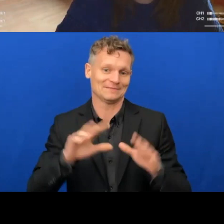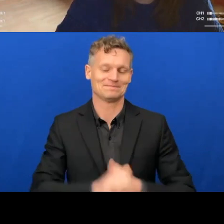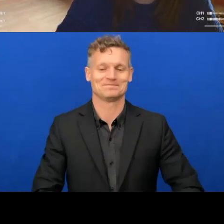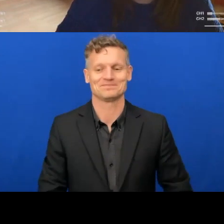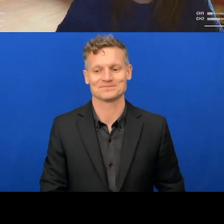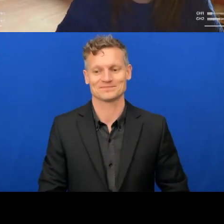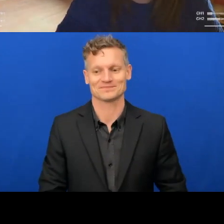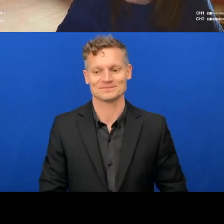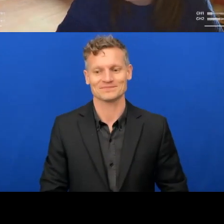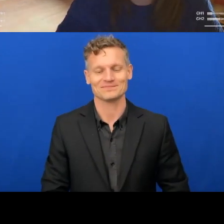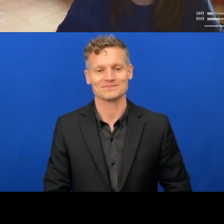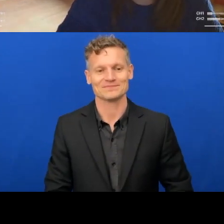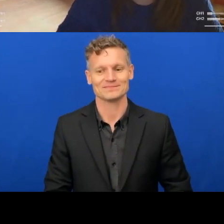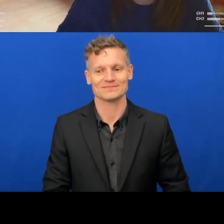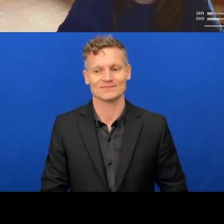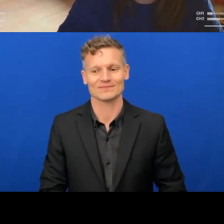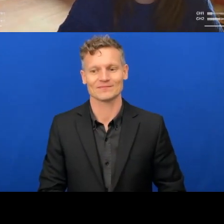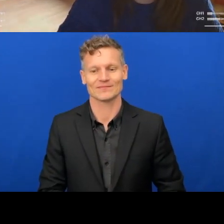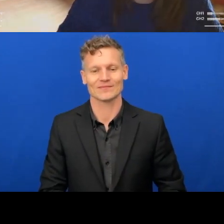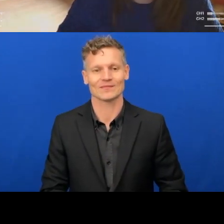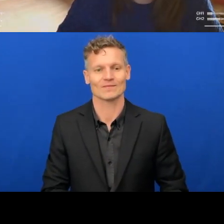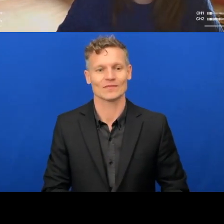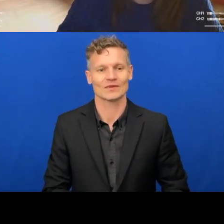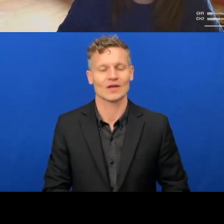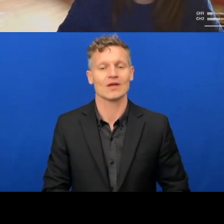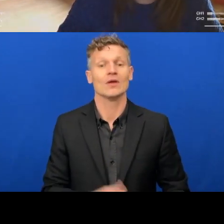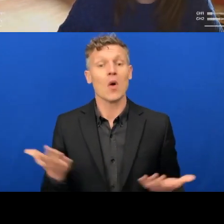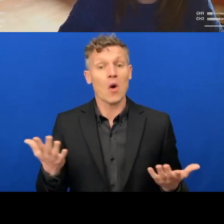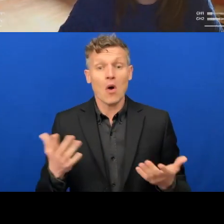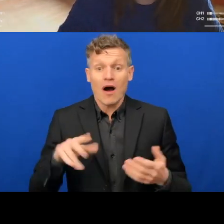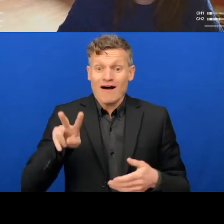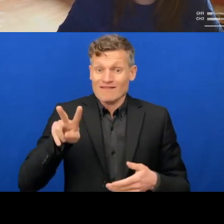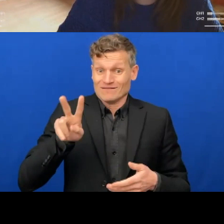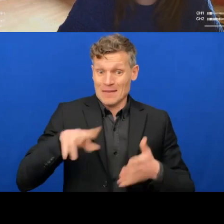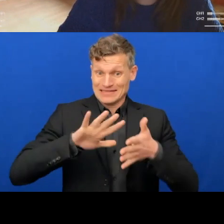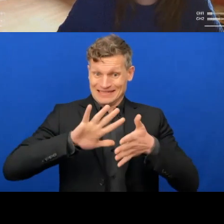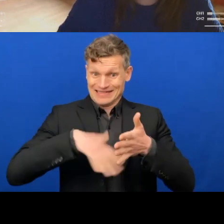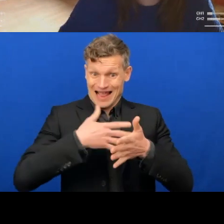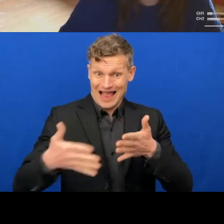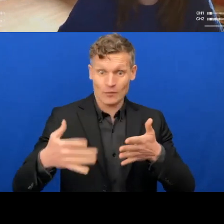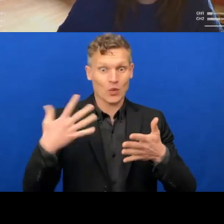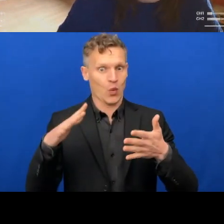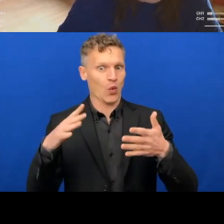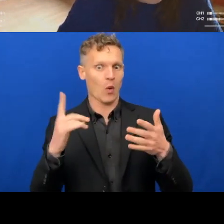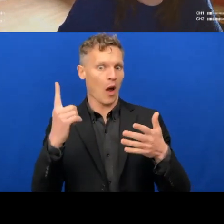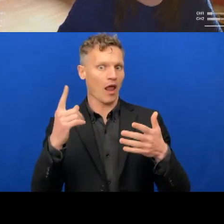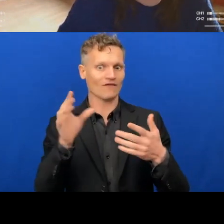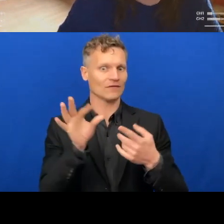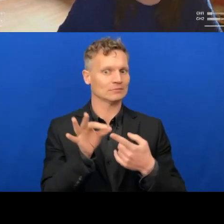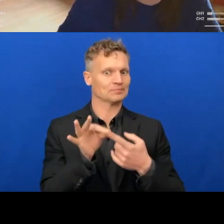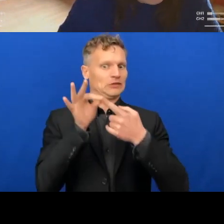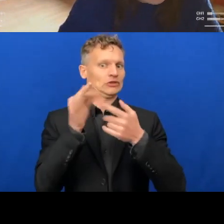este año. Y para las lenguas exóticas, se puede elegir